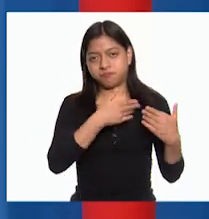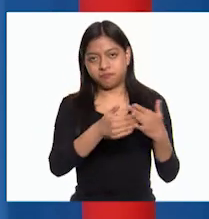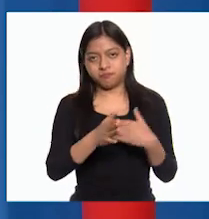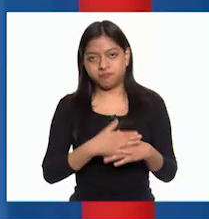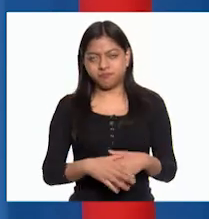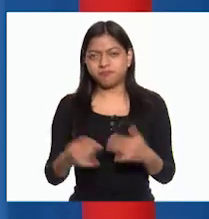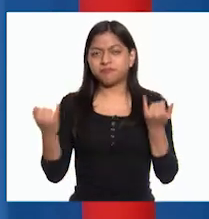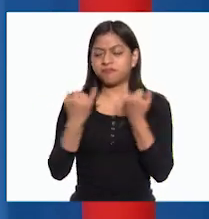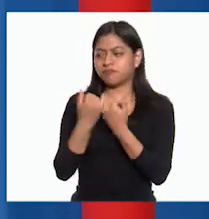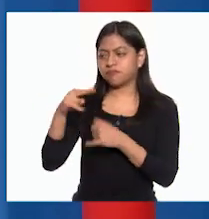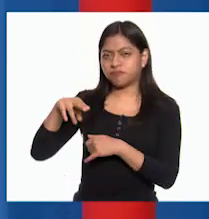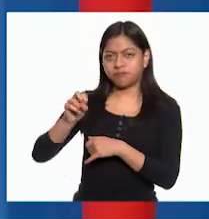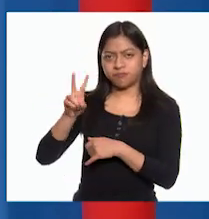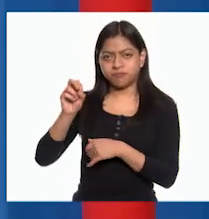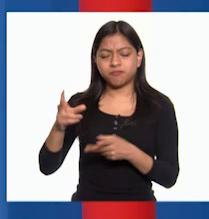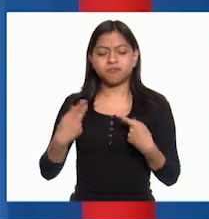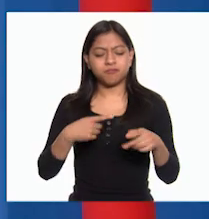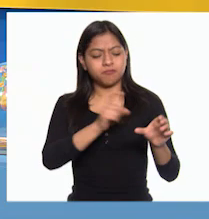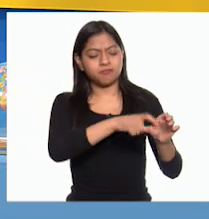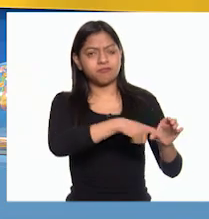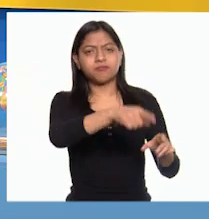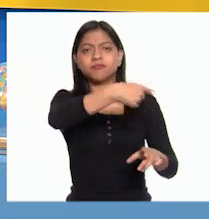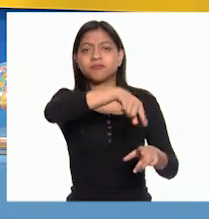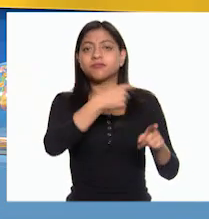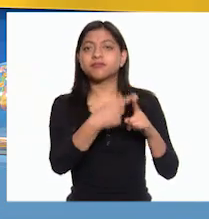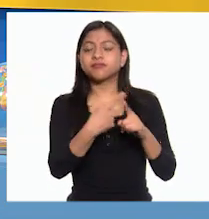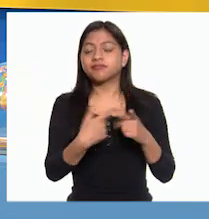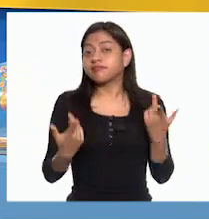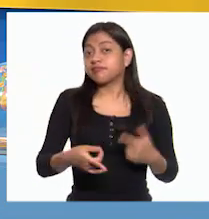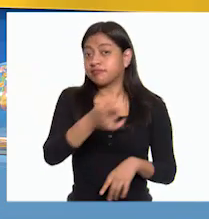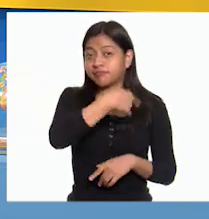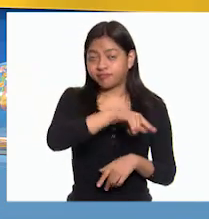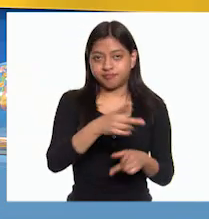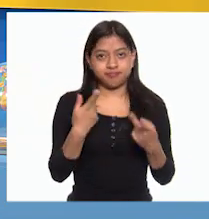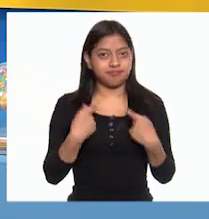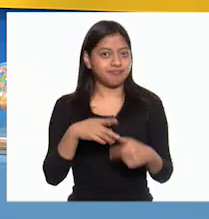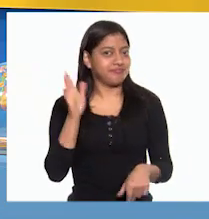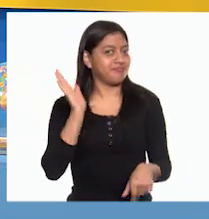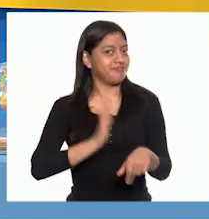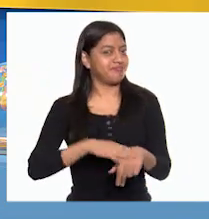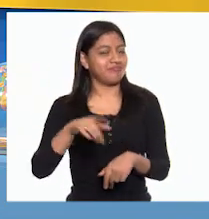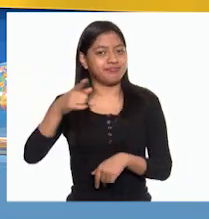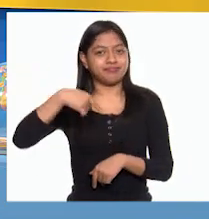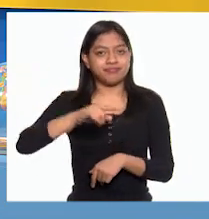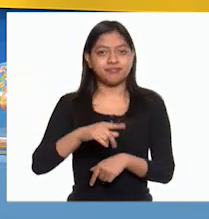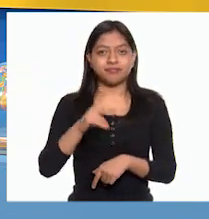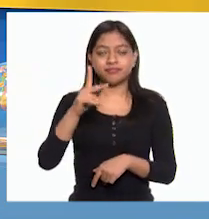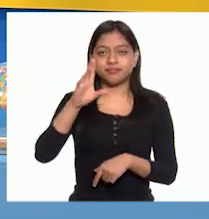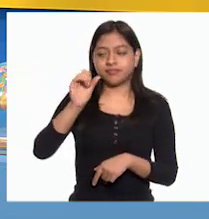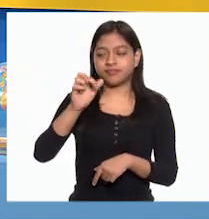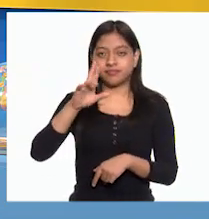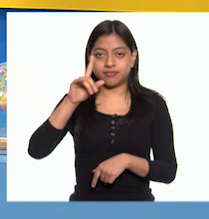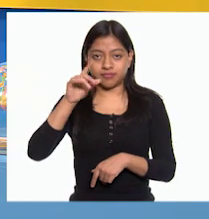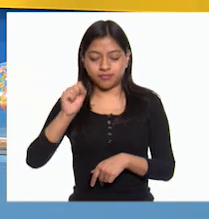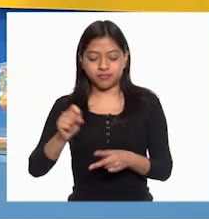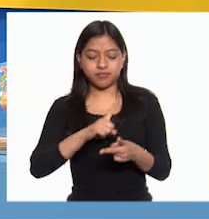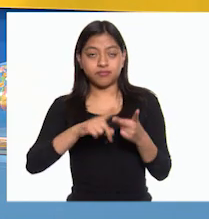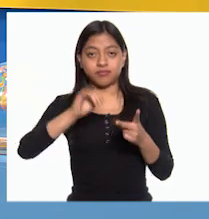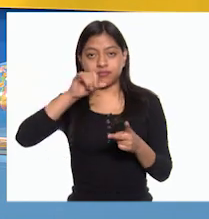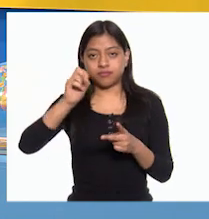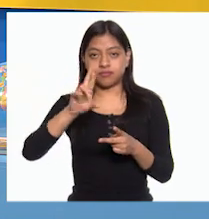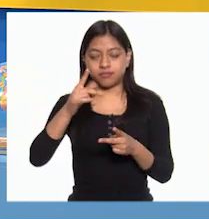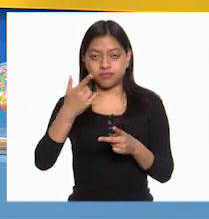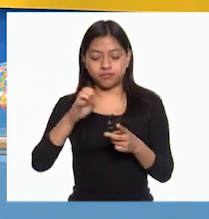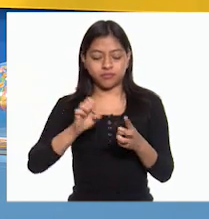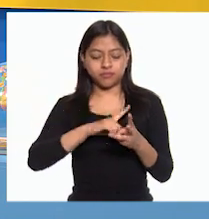Novo, ¿quién más formó parte de este grupo? Pues algunos de los más destacados fueron Carlos Pellicer, Jorge Cuesta,